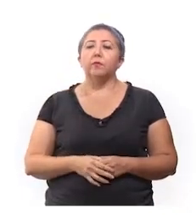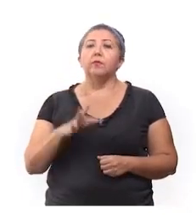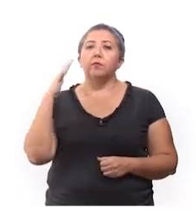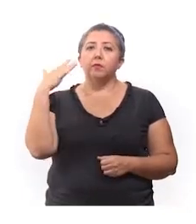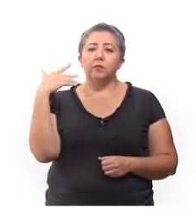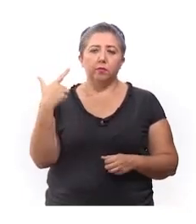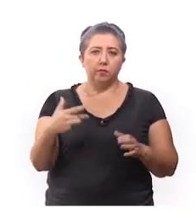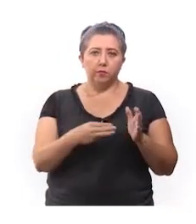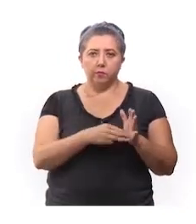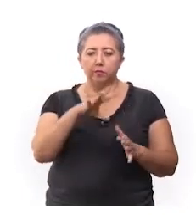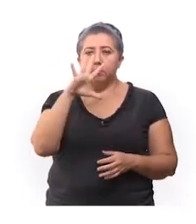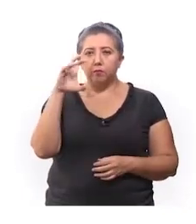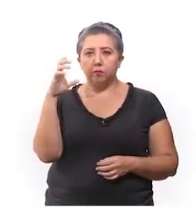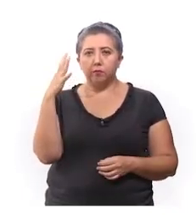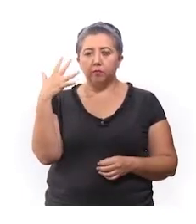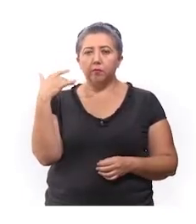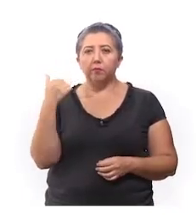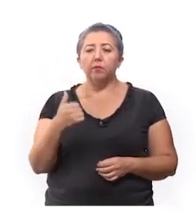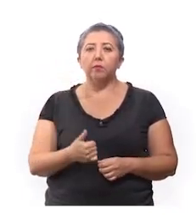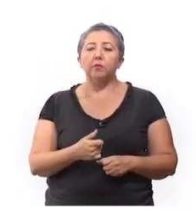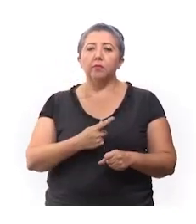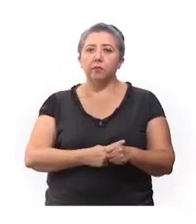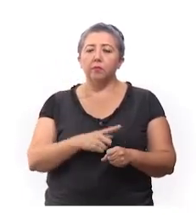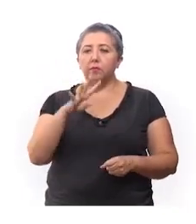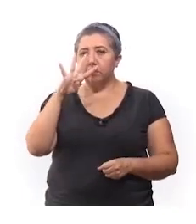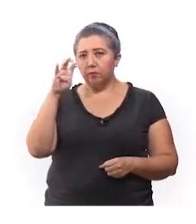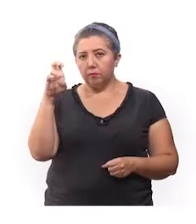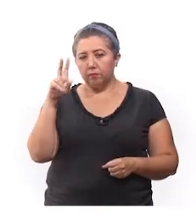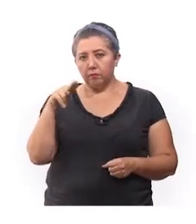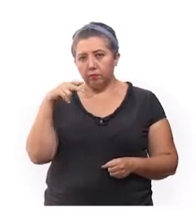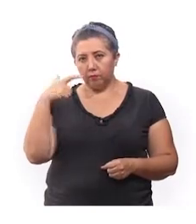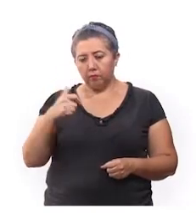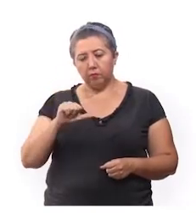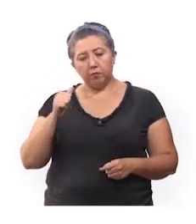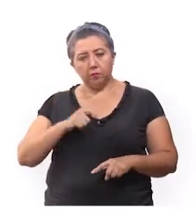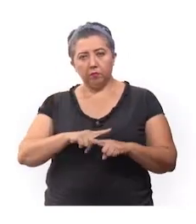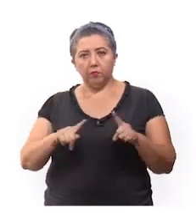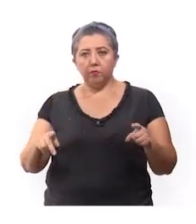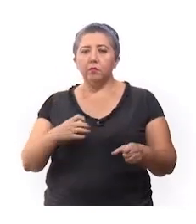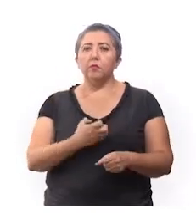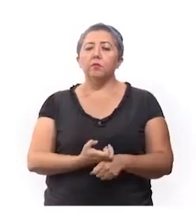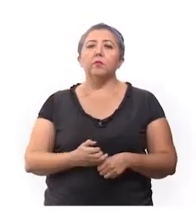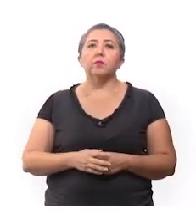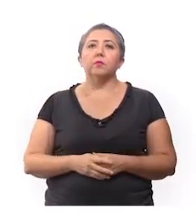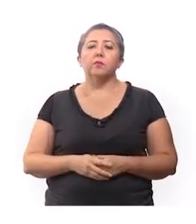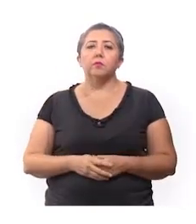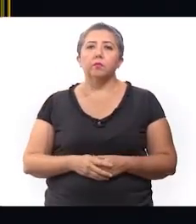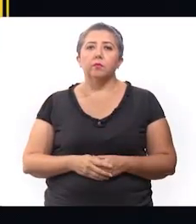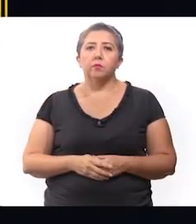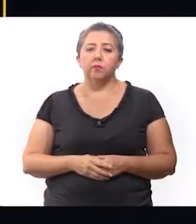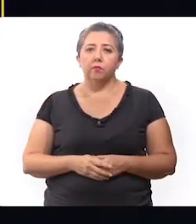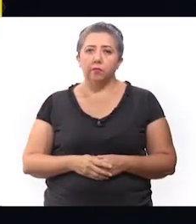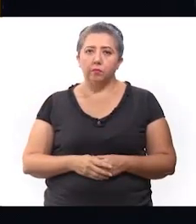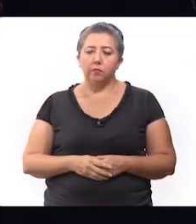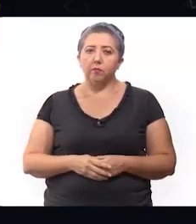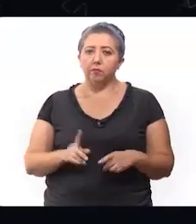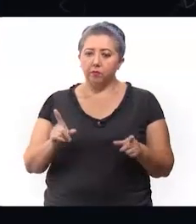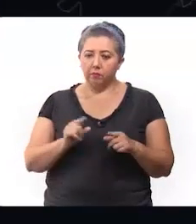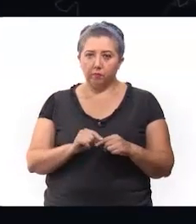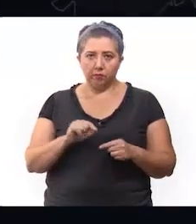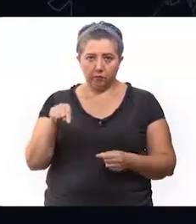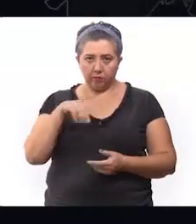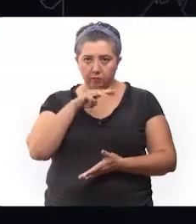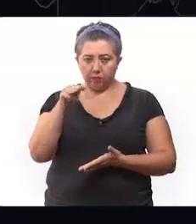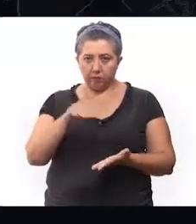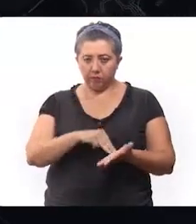los 57.556 casos positivos, 488 son de otro país u otro estado. Específicamente